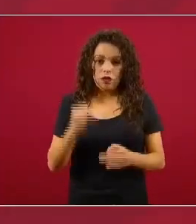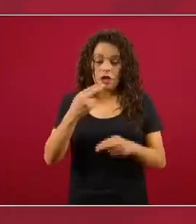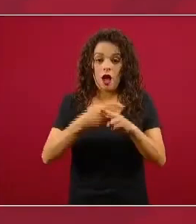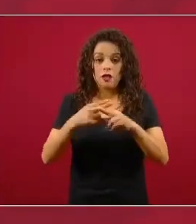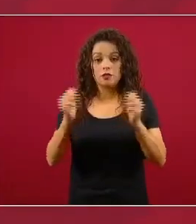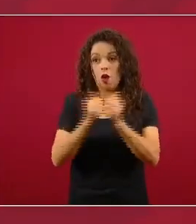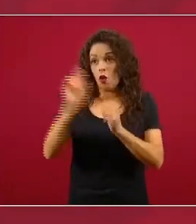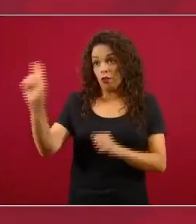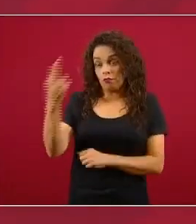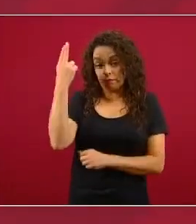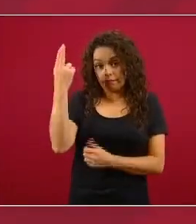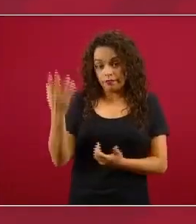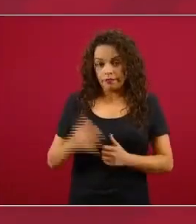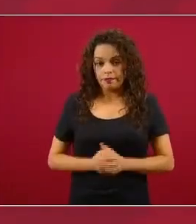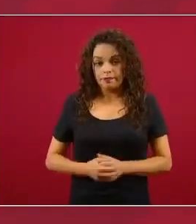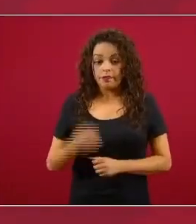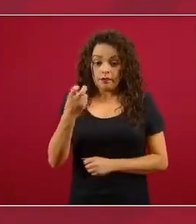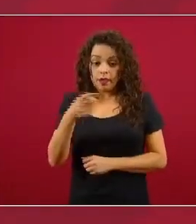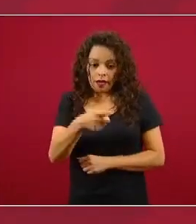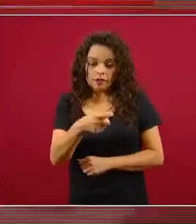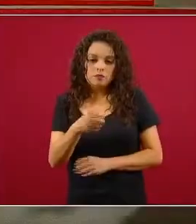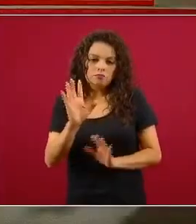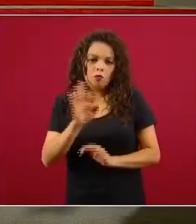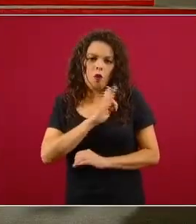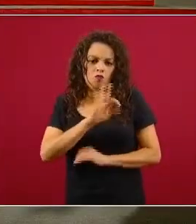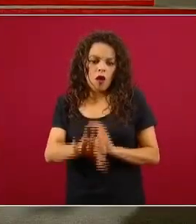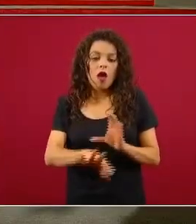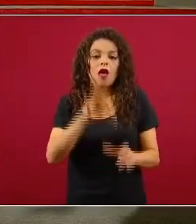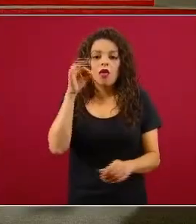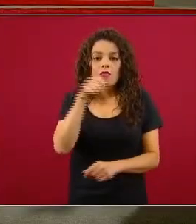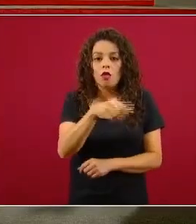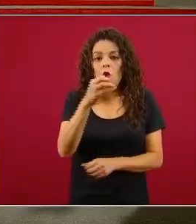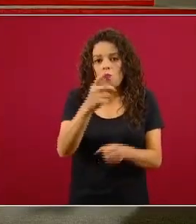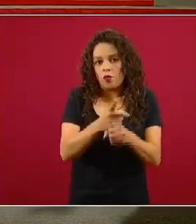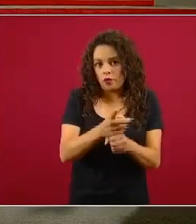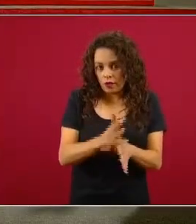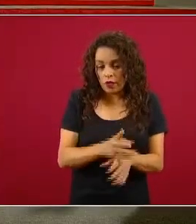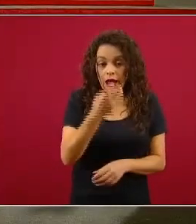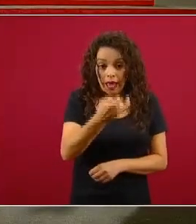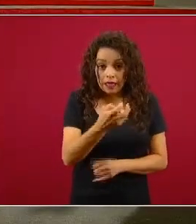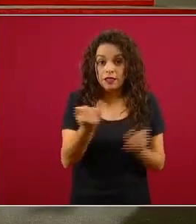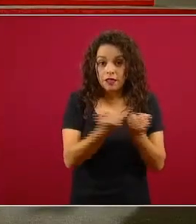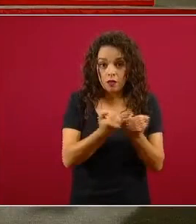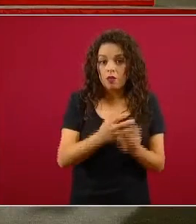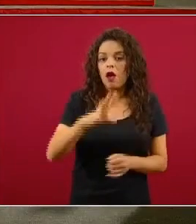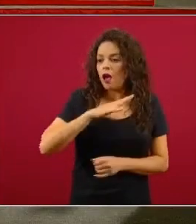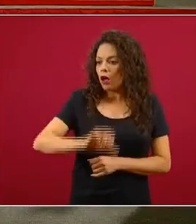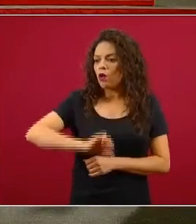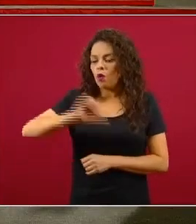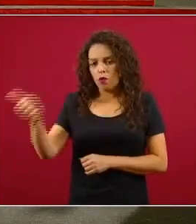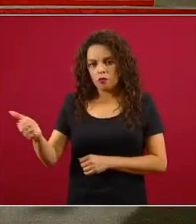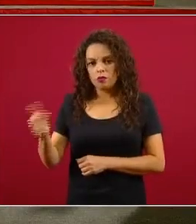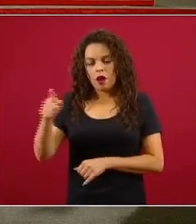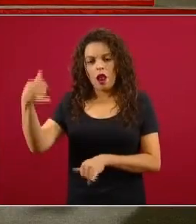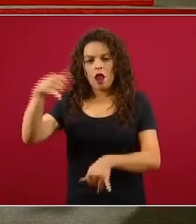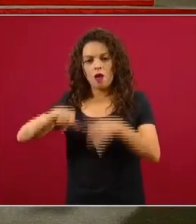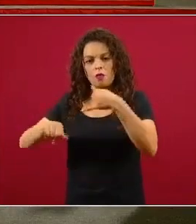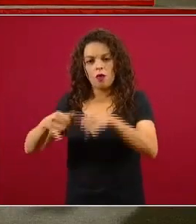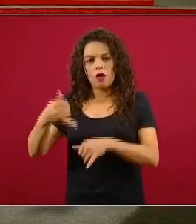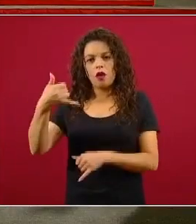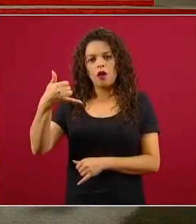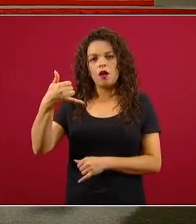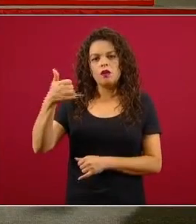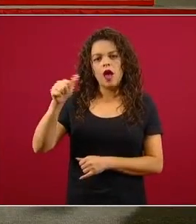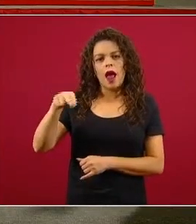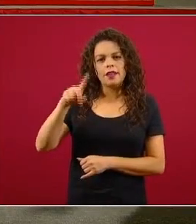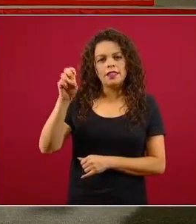esta es una de las opciones. Así como esta, existen otras vacunas. Laboratorio Janssen también tiene una vacuna que está